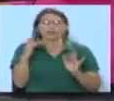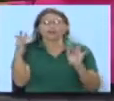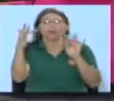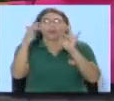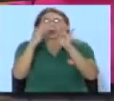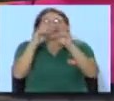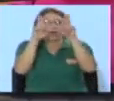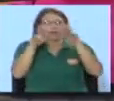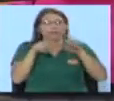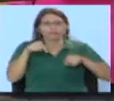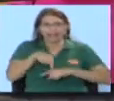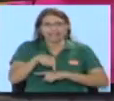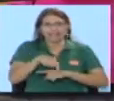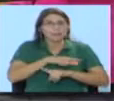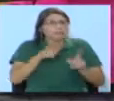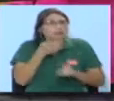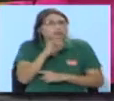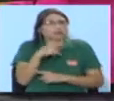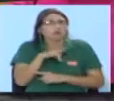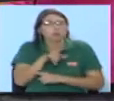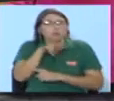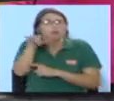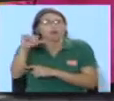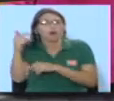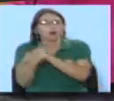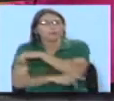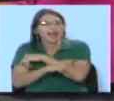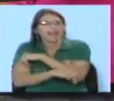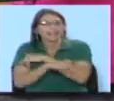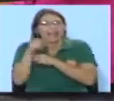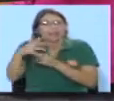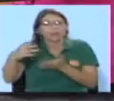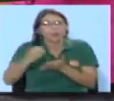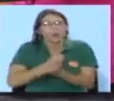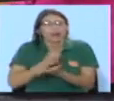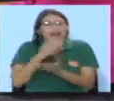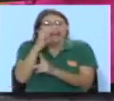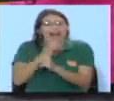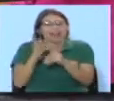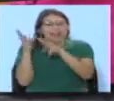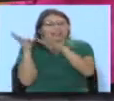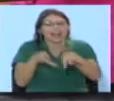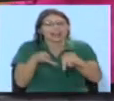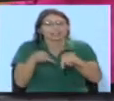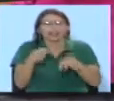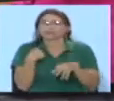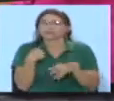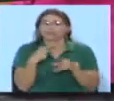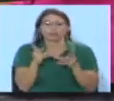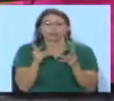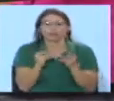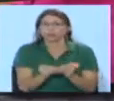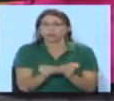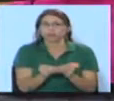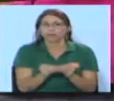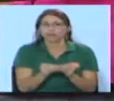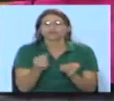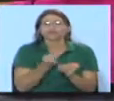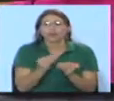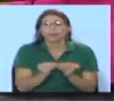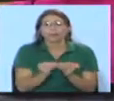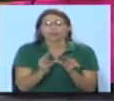cuando yo estoy en otro país y me cobran por descarga, pues yo lo apago la señal de red y la enciendo solo cuando la ocupo. Entonces, hay